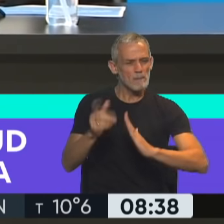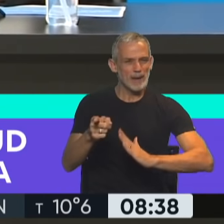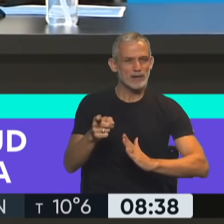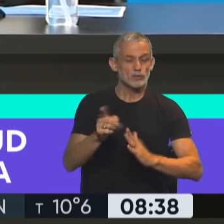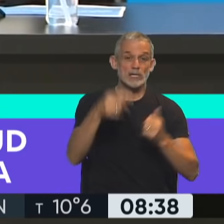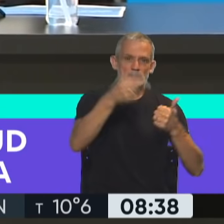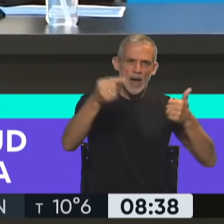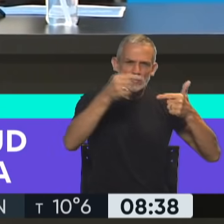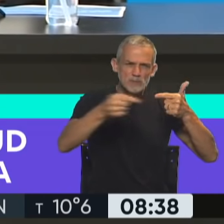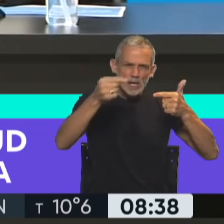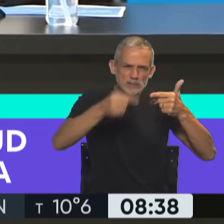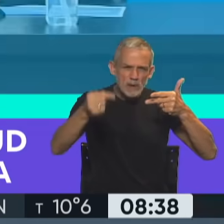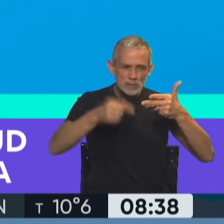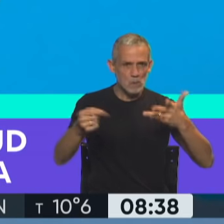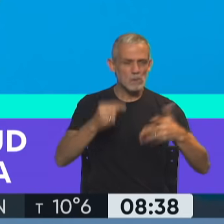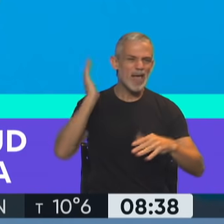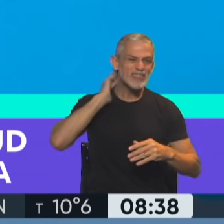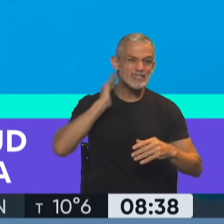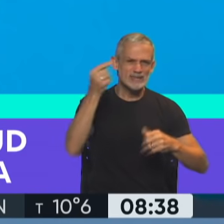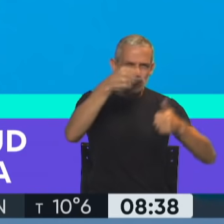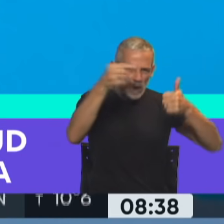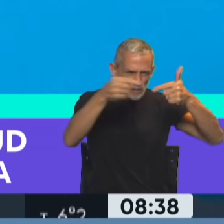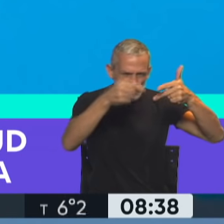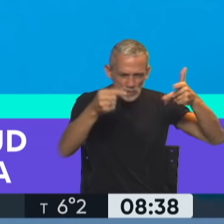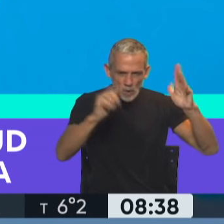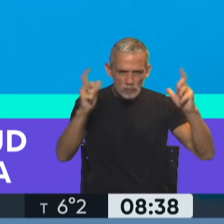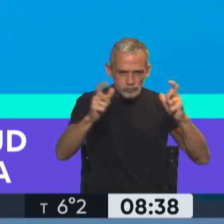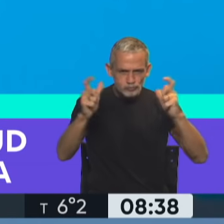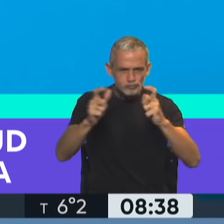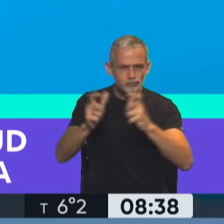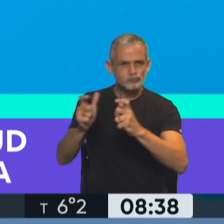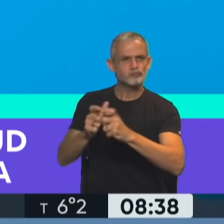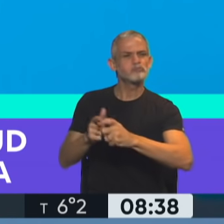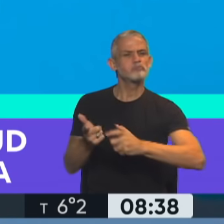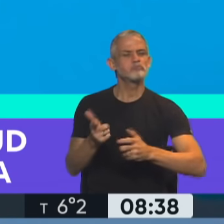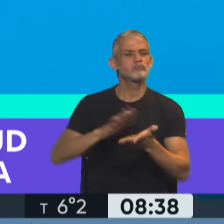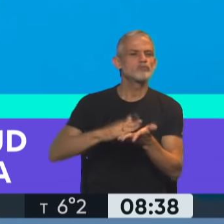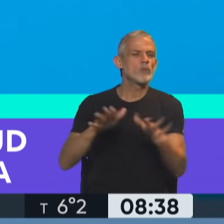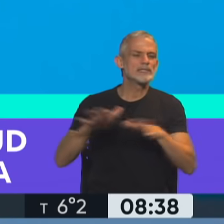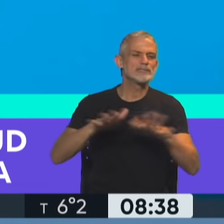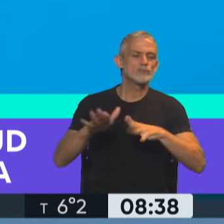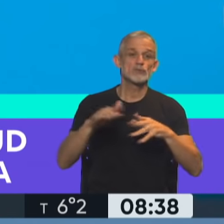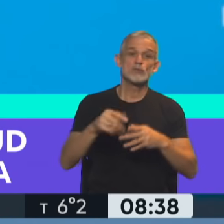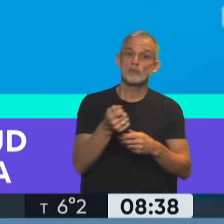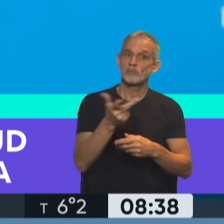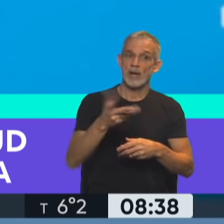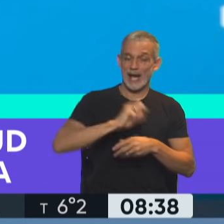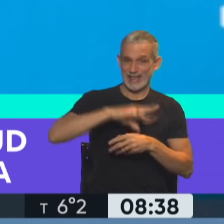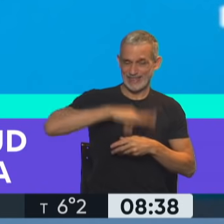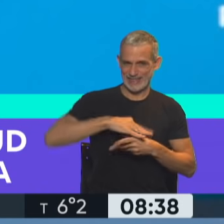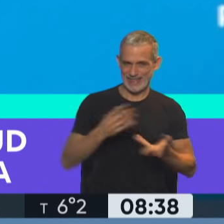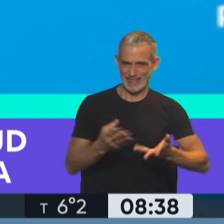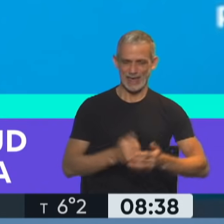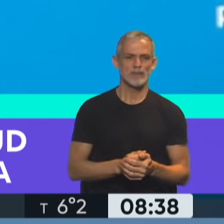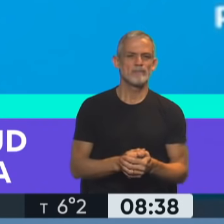las semanas epidemiológicas, 16 semanas epidemiológicas en relación a la situación del número de casos. No tenemos